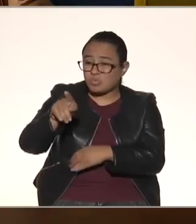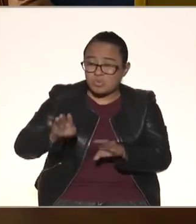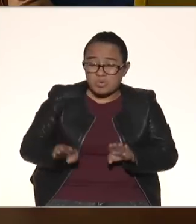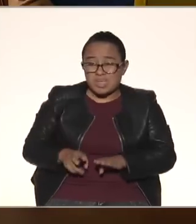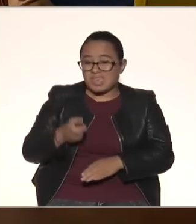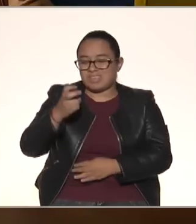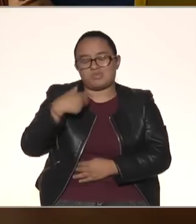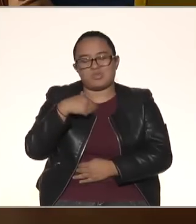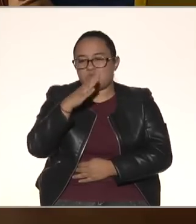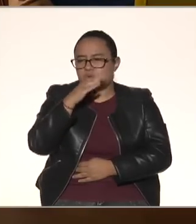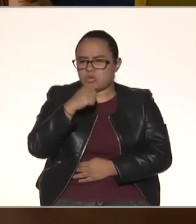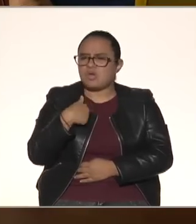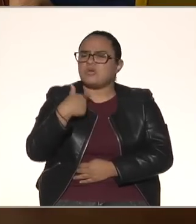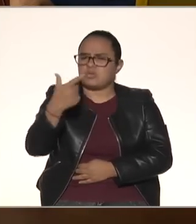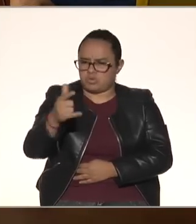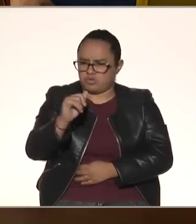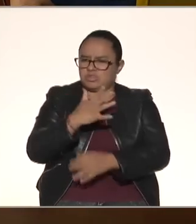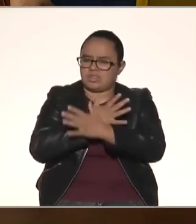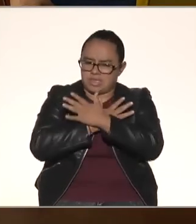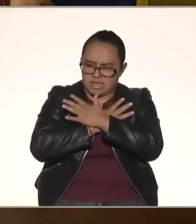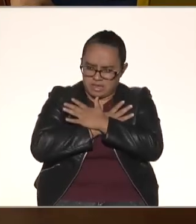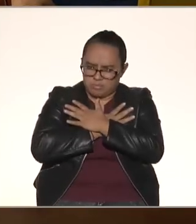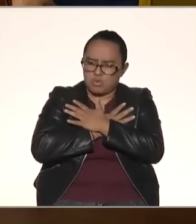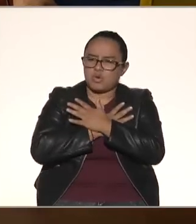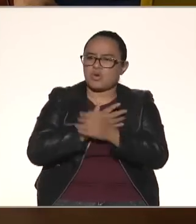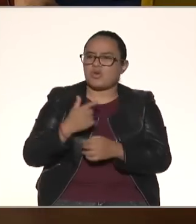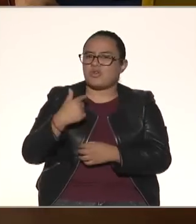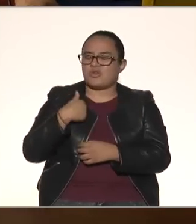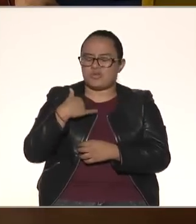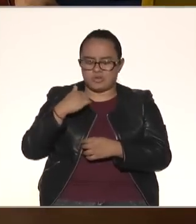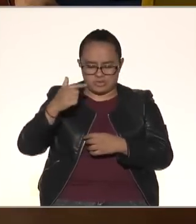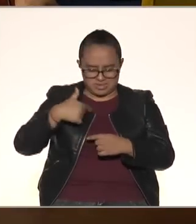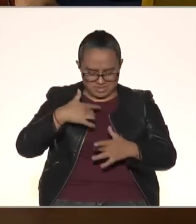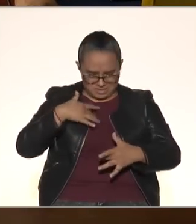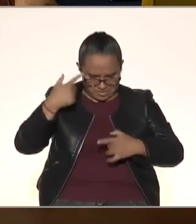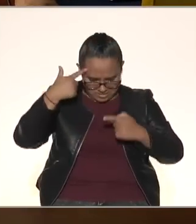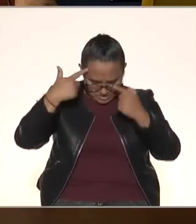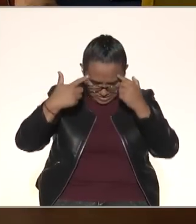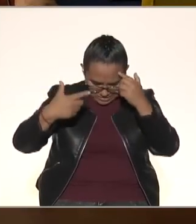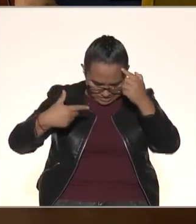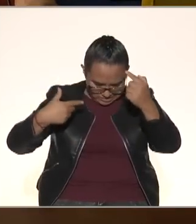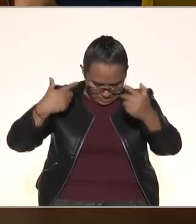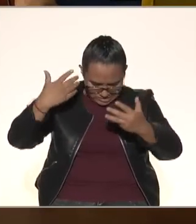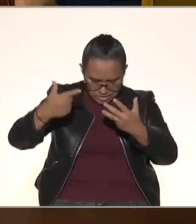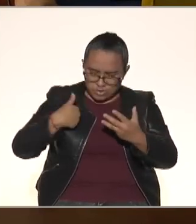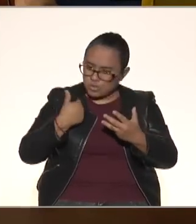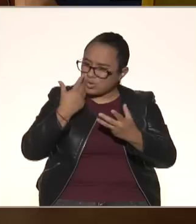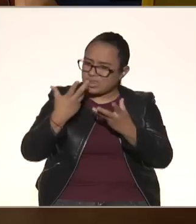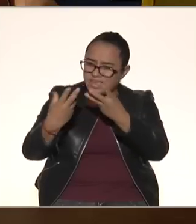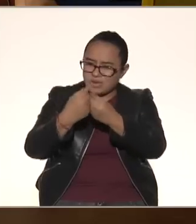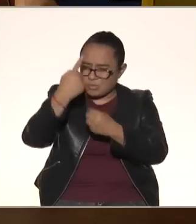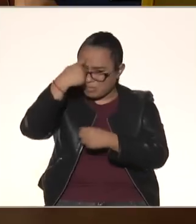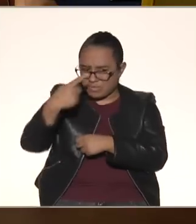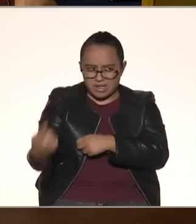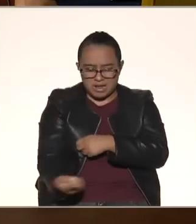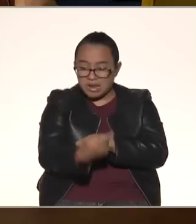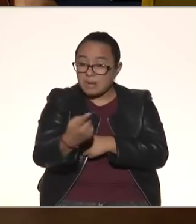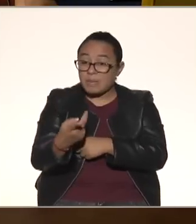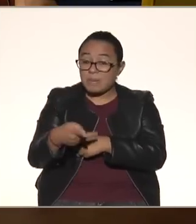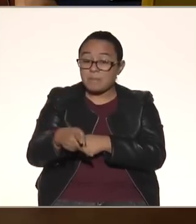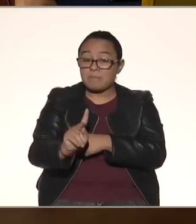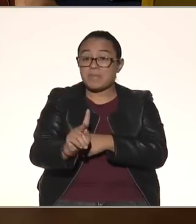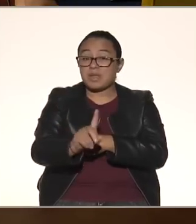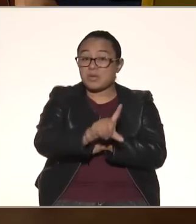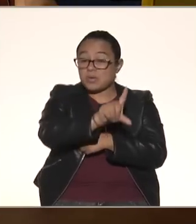vivir, te puedo amar, y ahorita estoy en el tema de que todo me da vueltas, y que quisiera estar contigo toda la vida, pero cuando